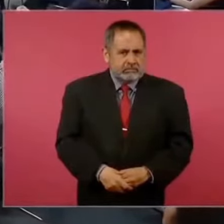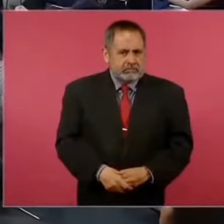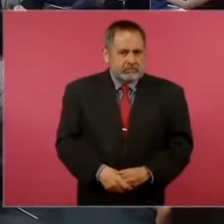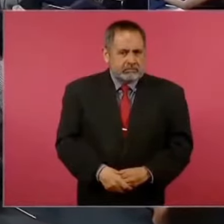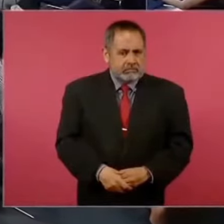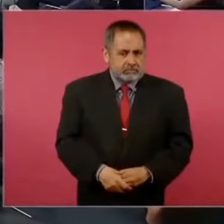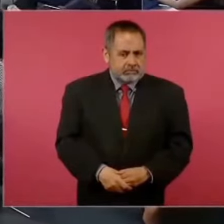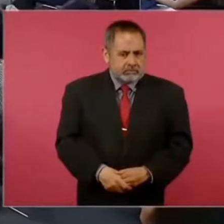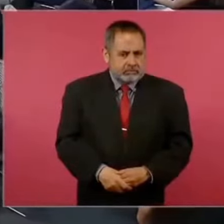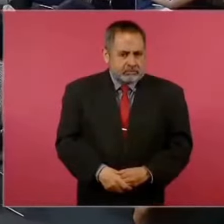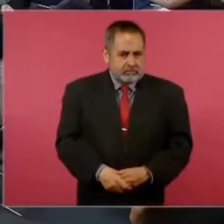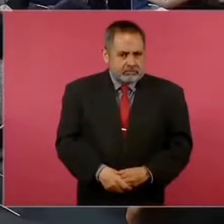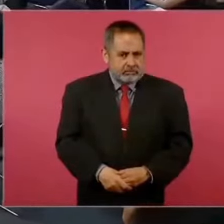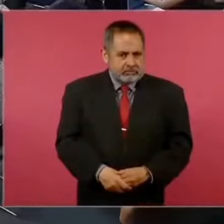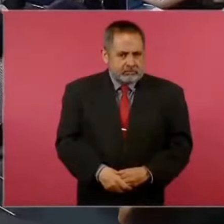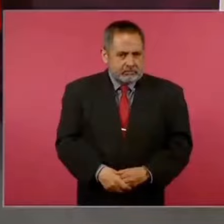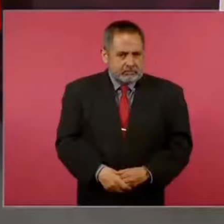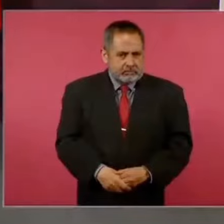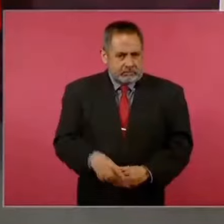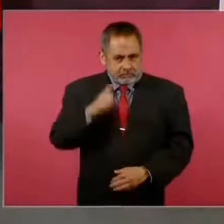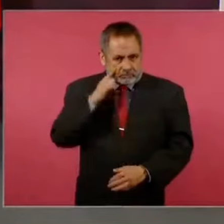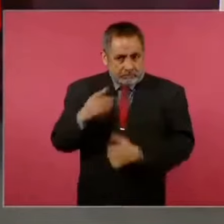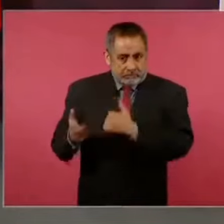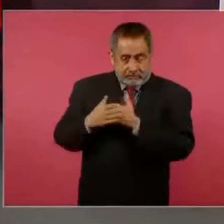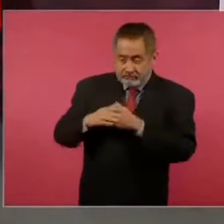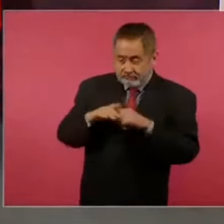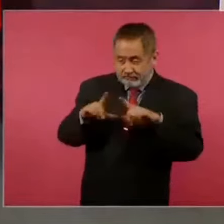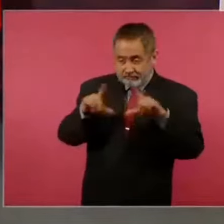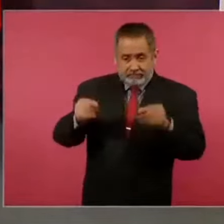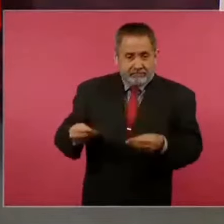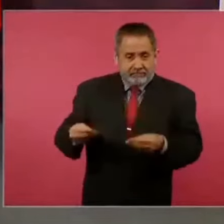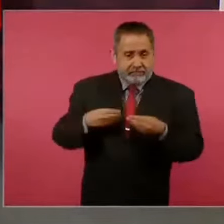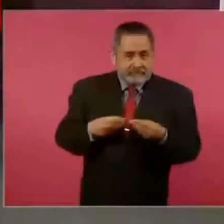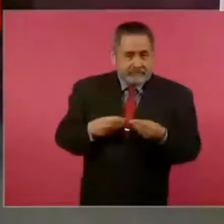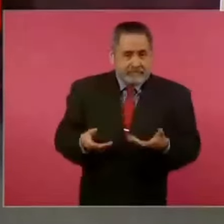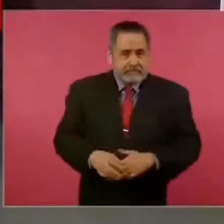Mira, cómo me mandan la tarjeta.